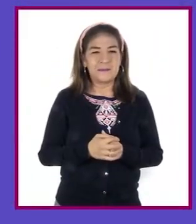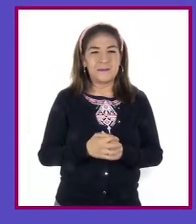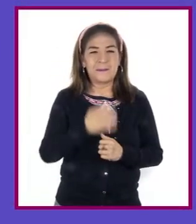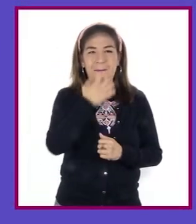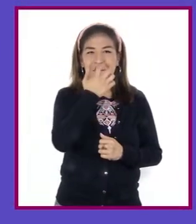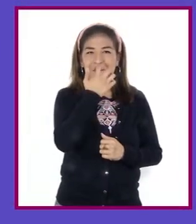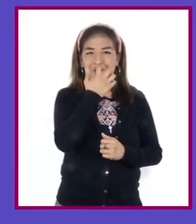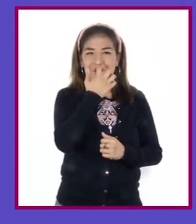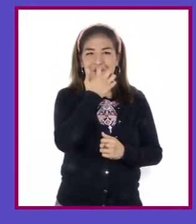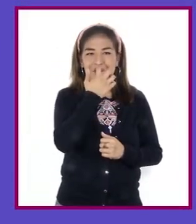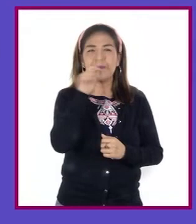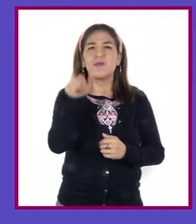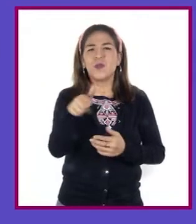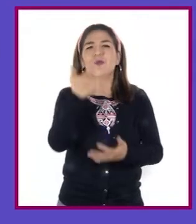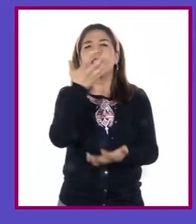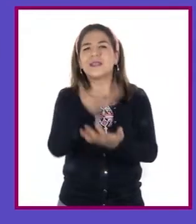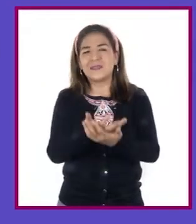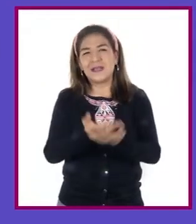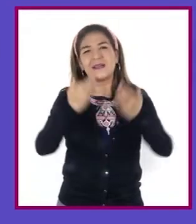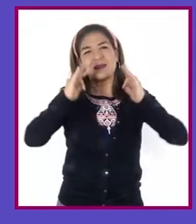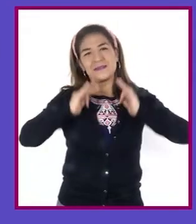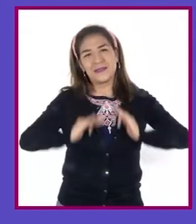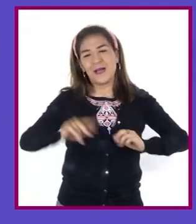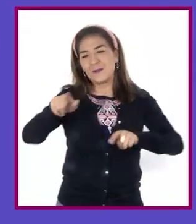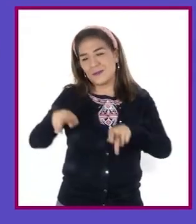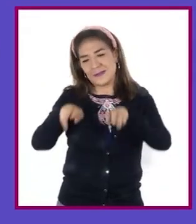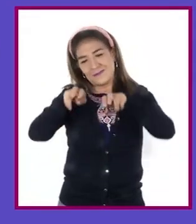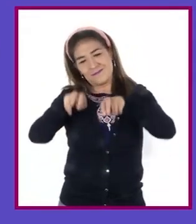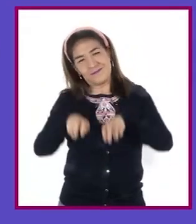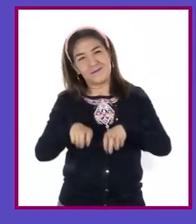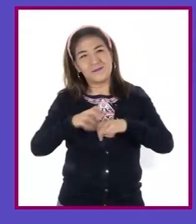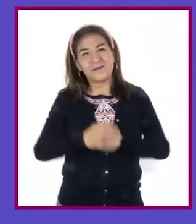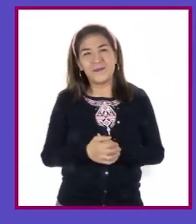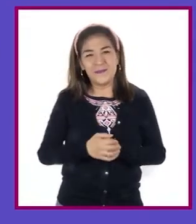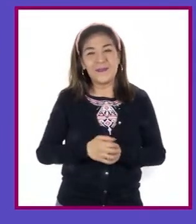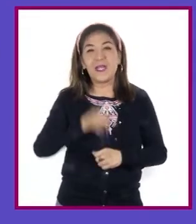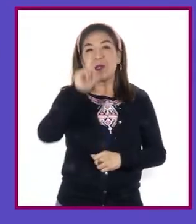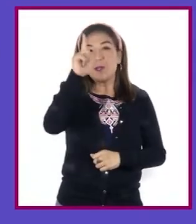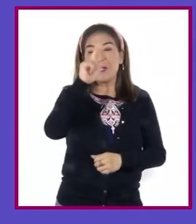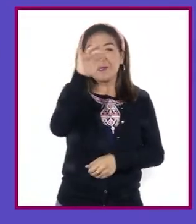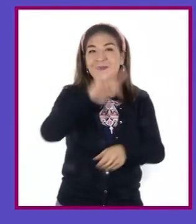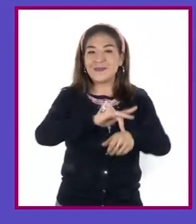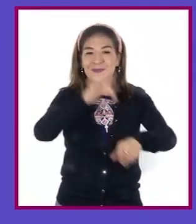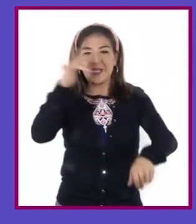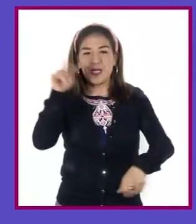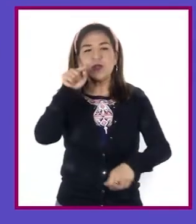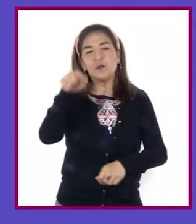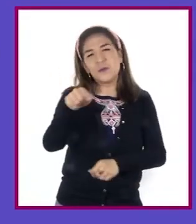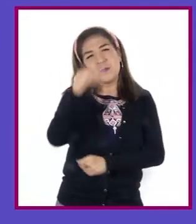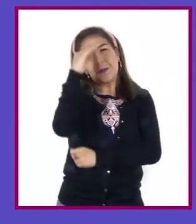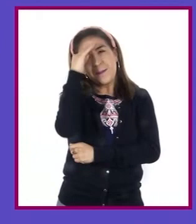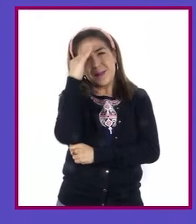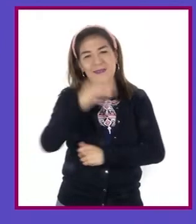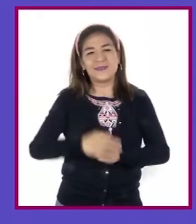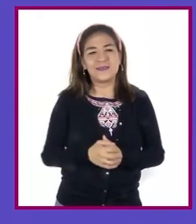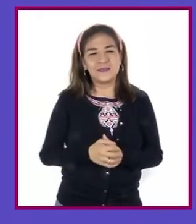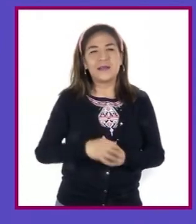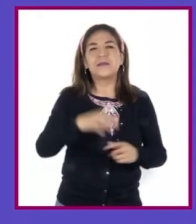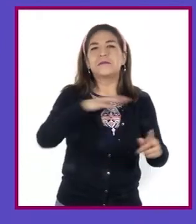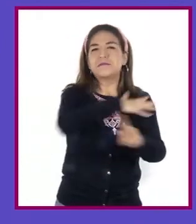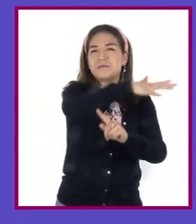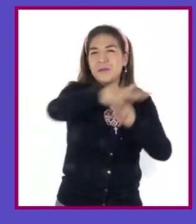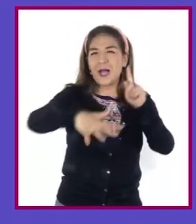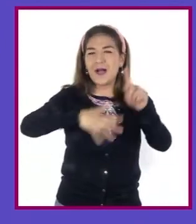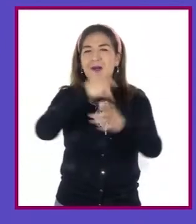Descansa tranquila, frente a mí posando, mientras la luz brilla y tú pensando. Paisaje